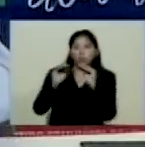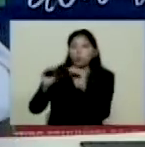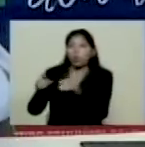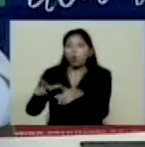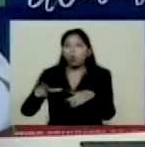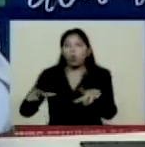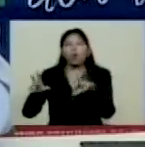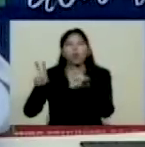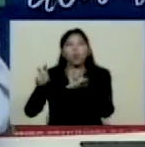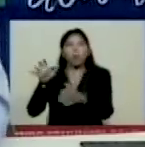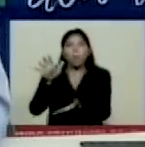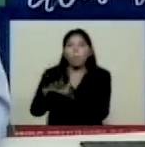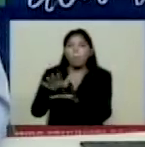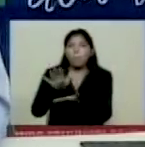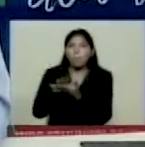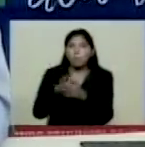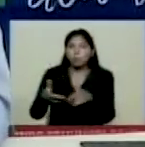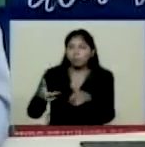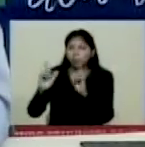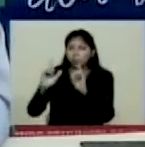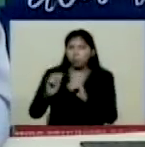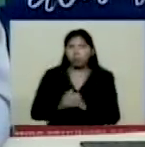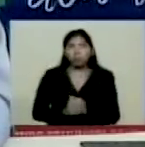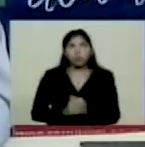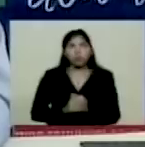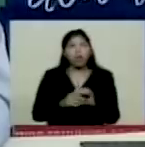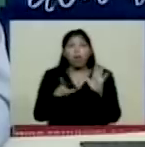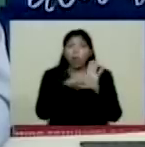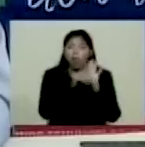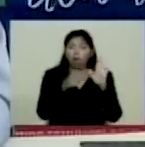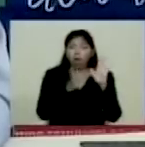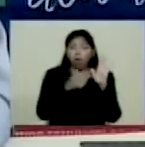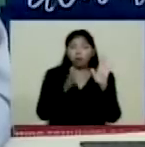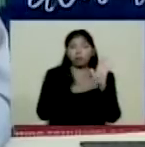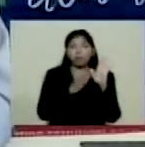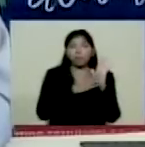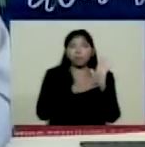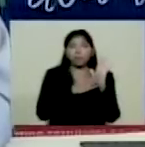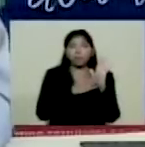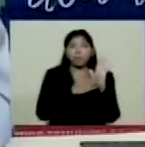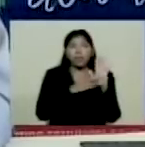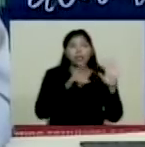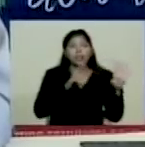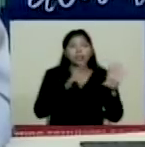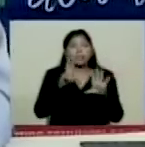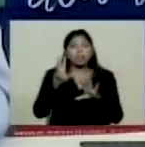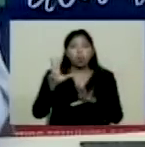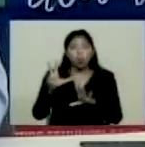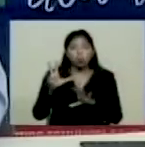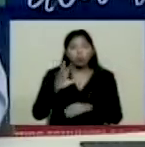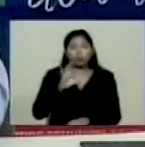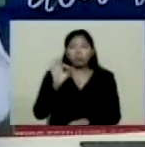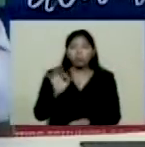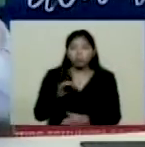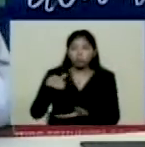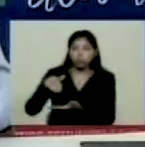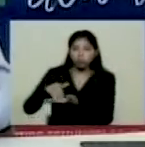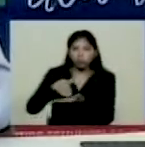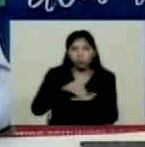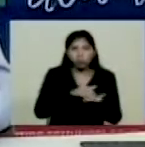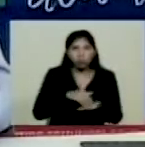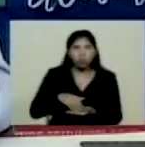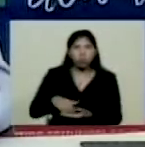Eso está en la ley. De hecho, 78 centros de votación que se reubicaron son centros donde nosotros